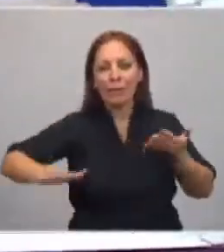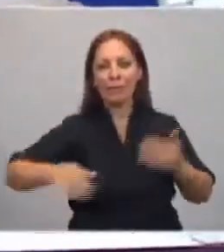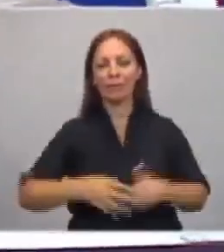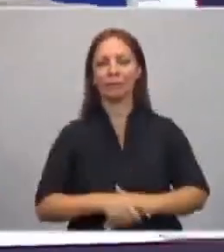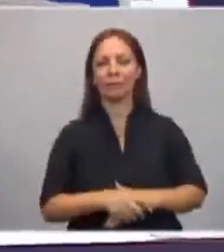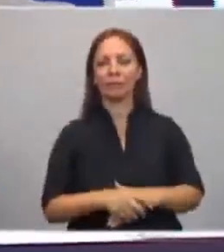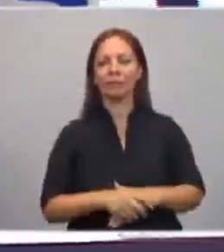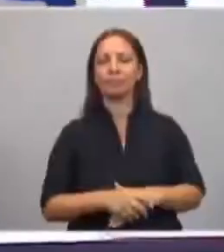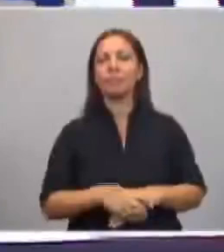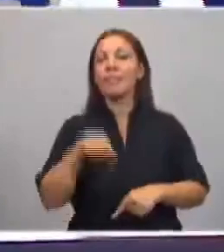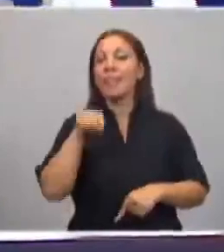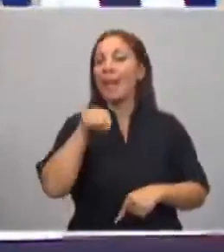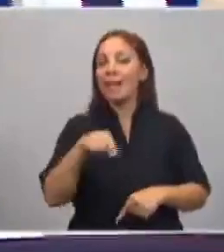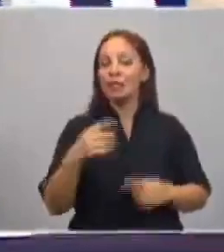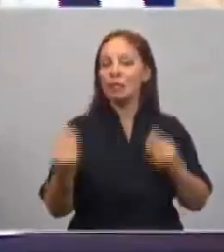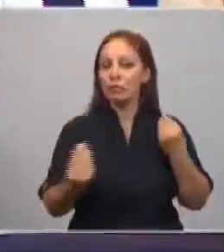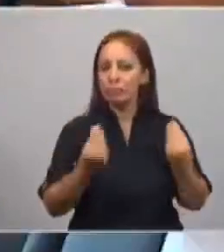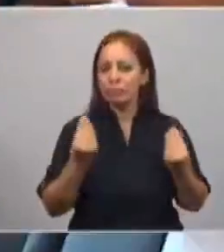lo que significa